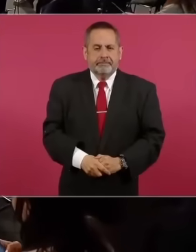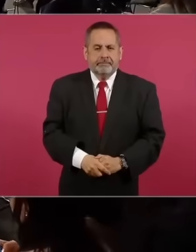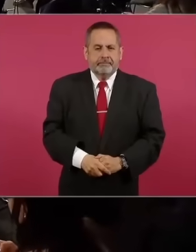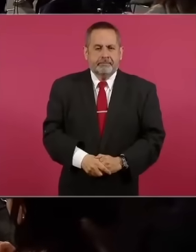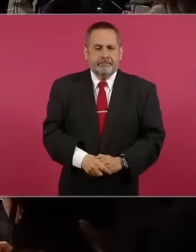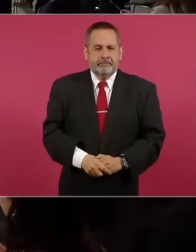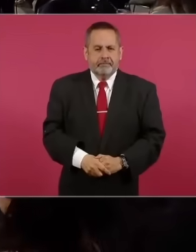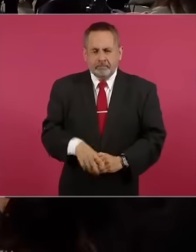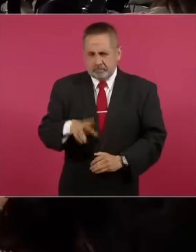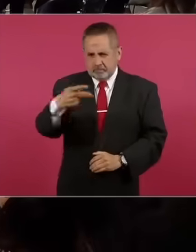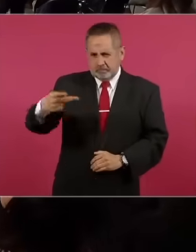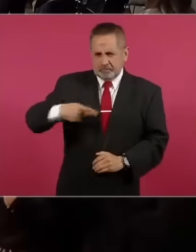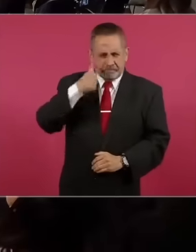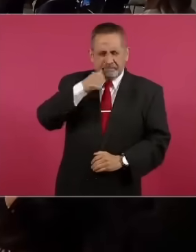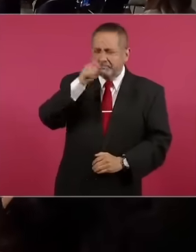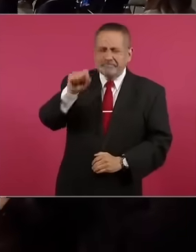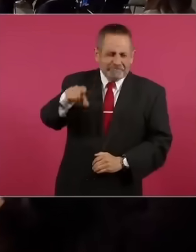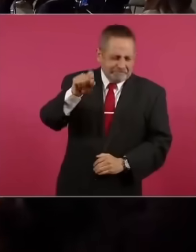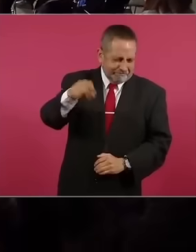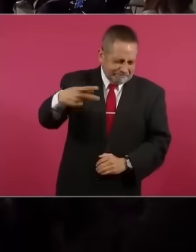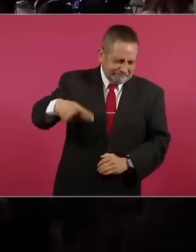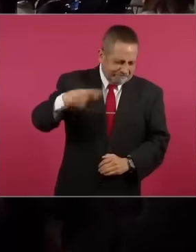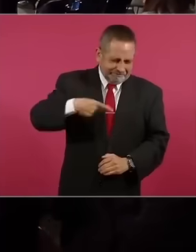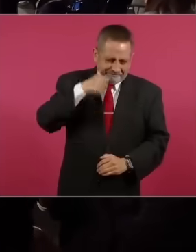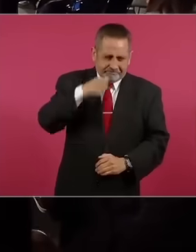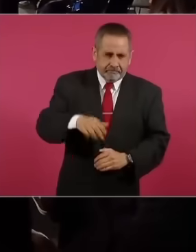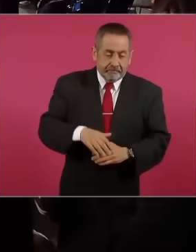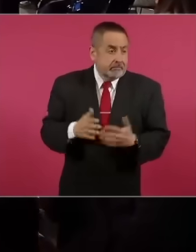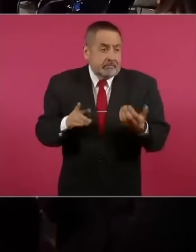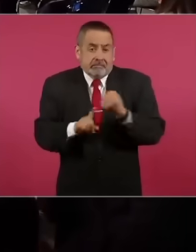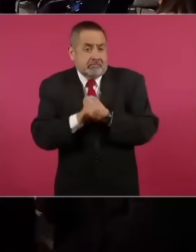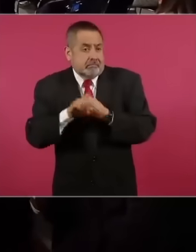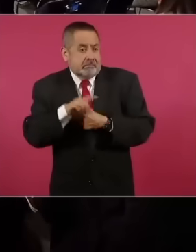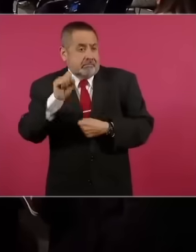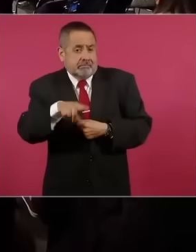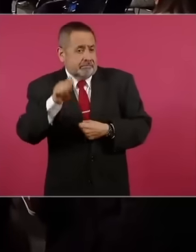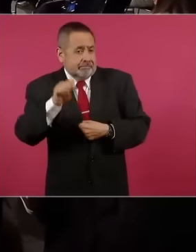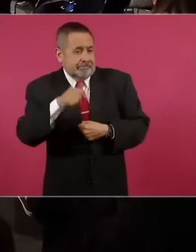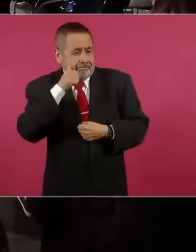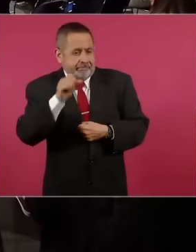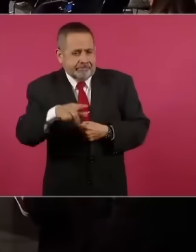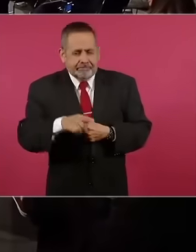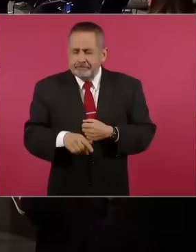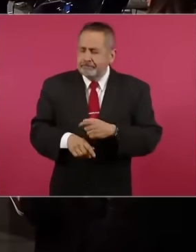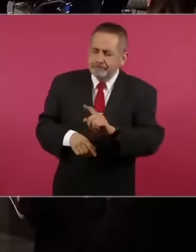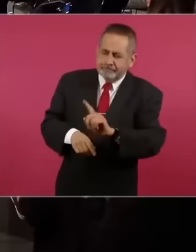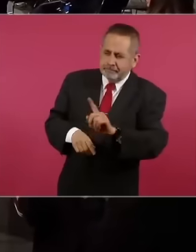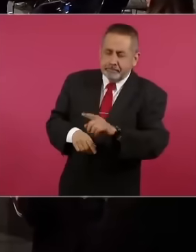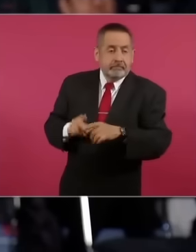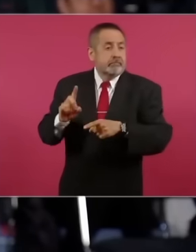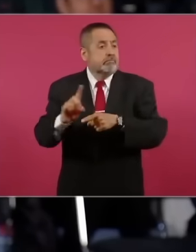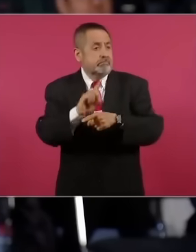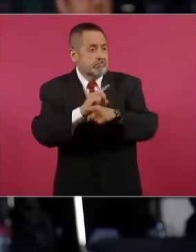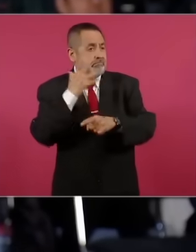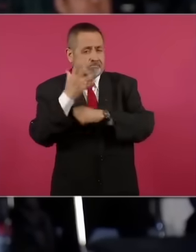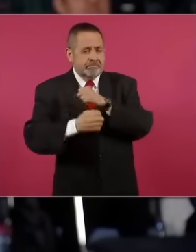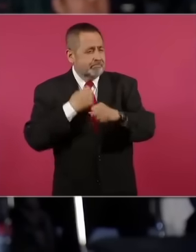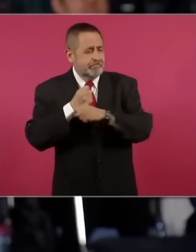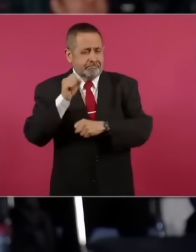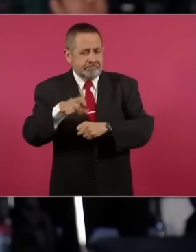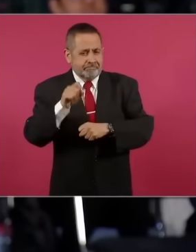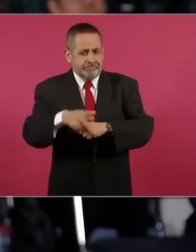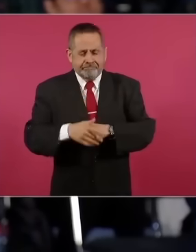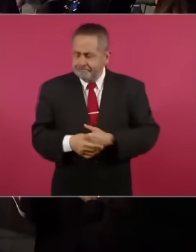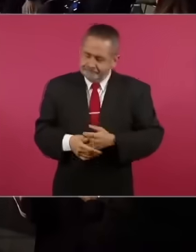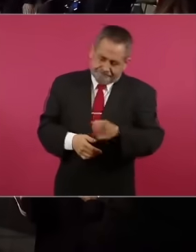Porque es tu pregunta de siempre. Es que es el problema de siempre. Es no, que, sí. Fíjate desde que desde no. Hace cinco años. No, hace, no, no, no, no,